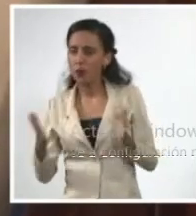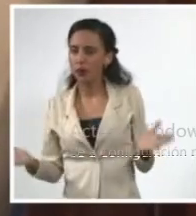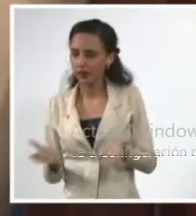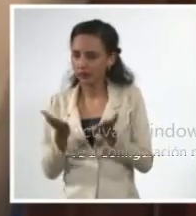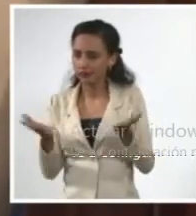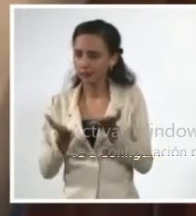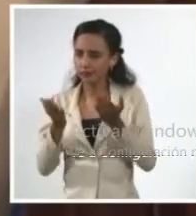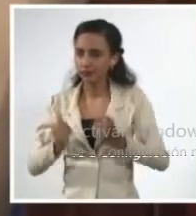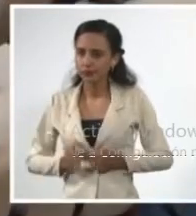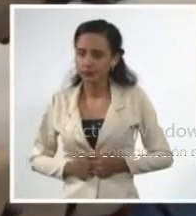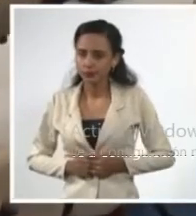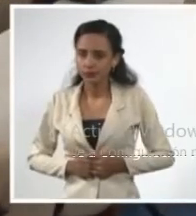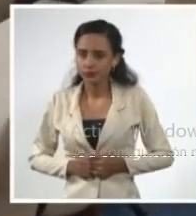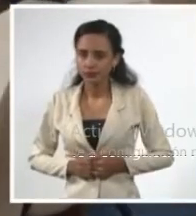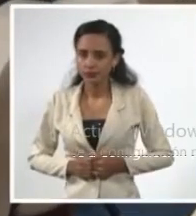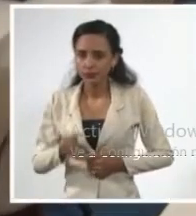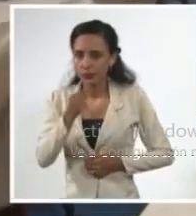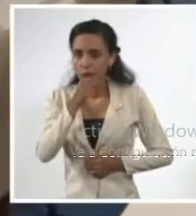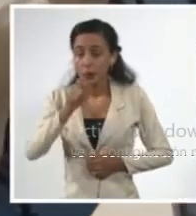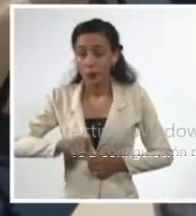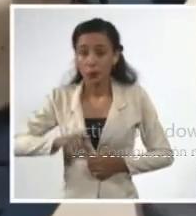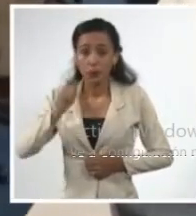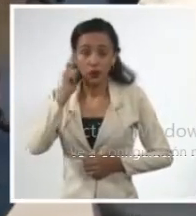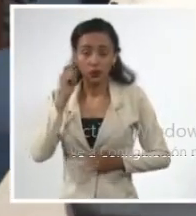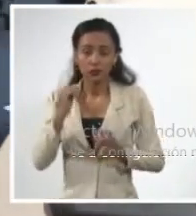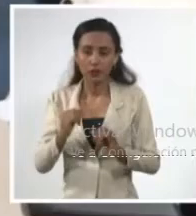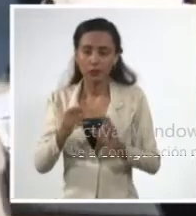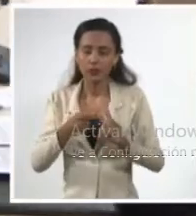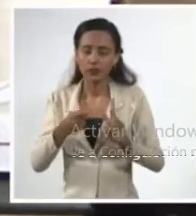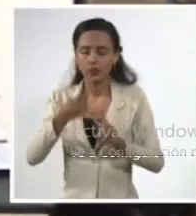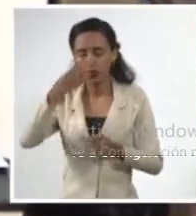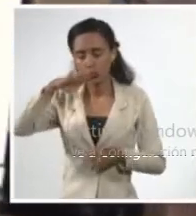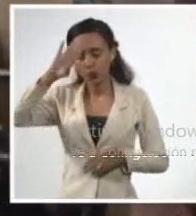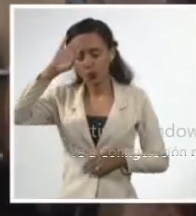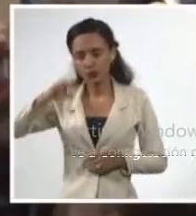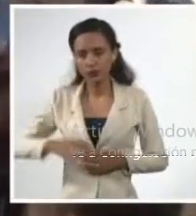su desarrollo. Wilmer Rodríguez Fernández, Sistema Informativo de la Televisión Cubana.